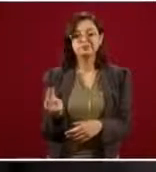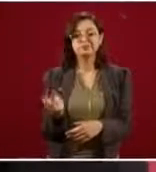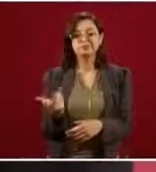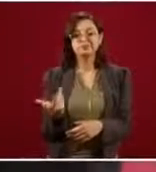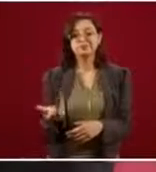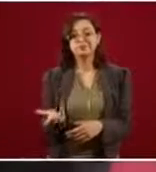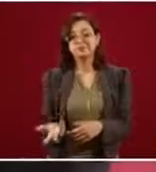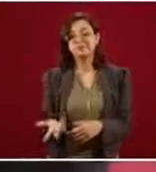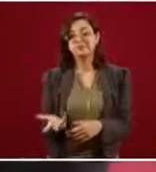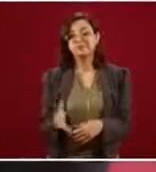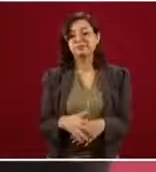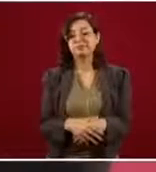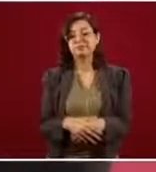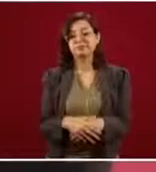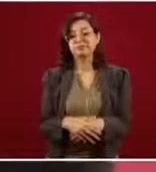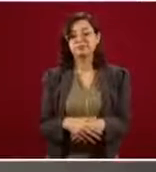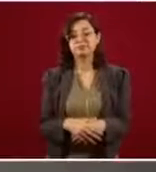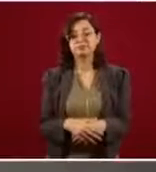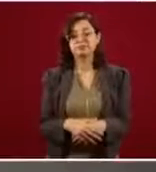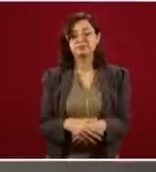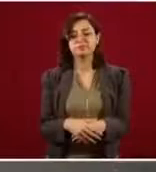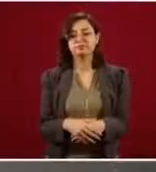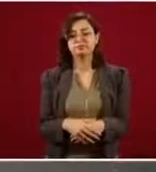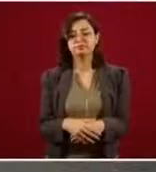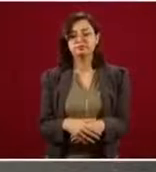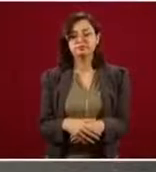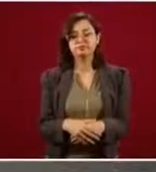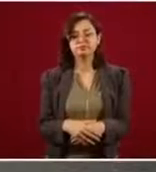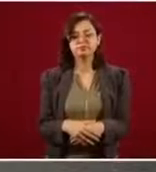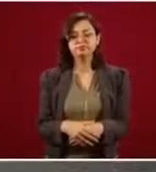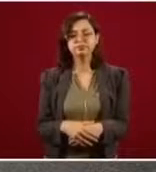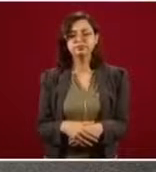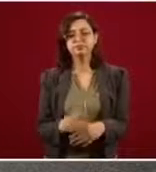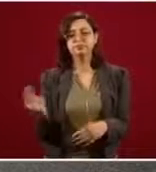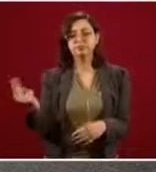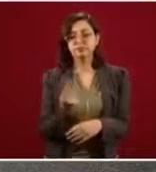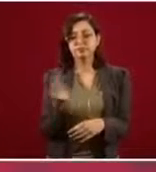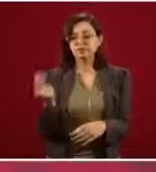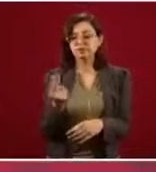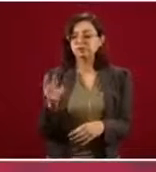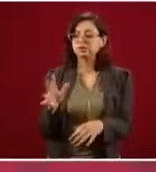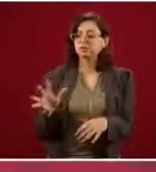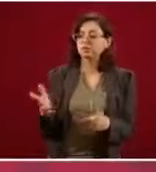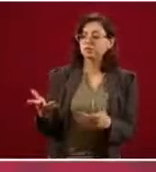pues de garantizar el orden,